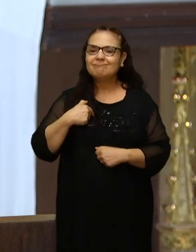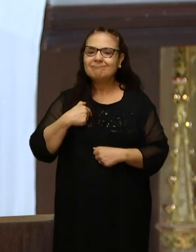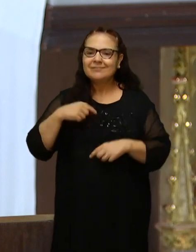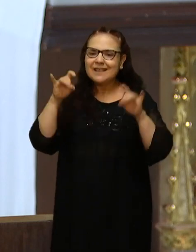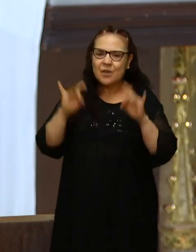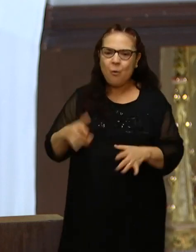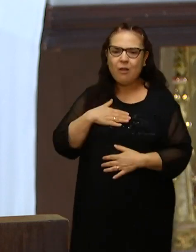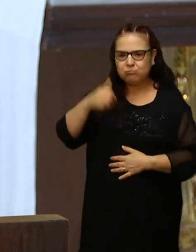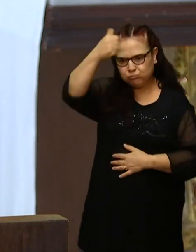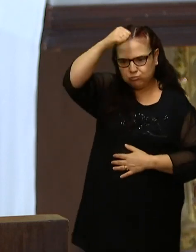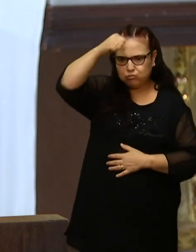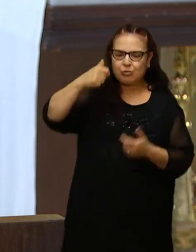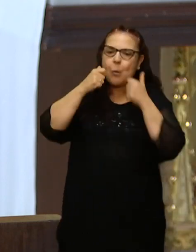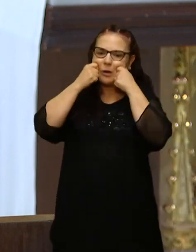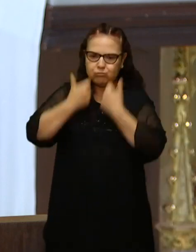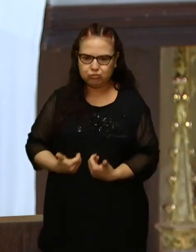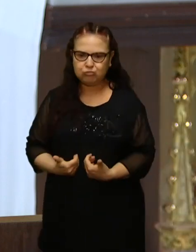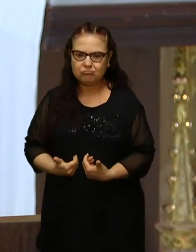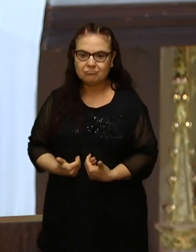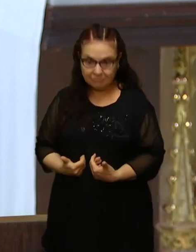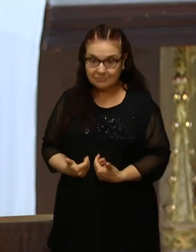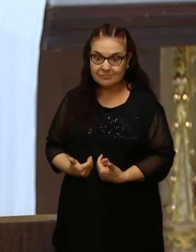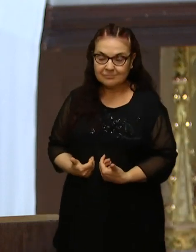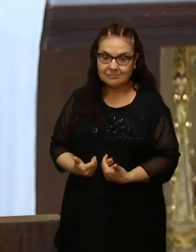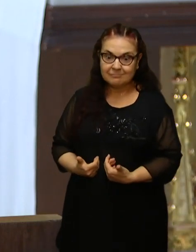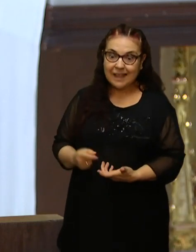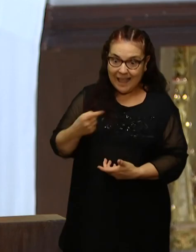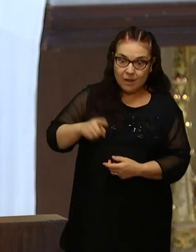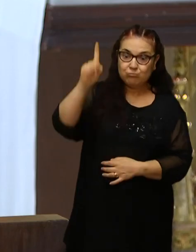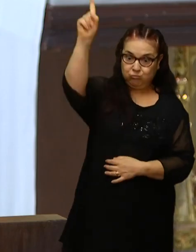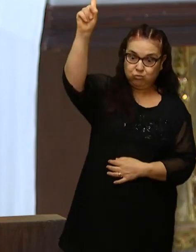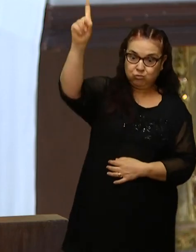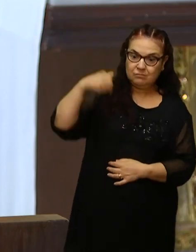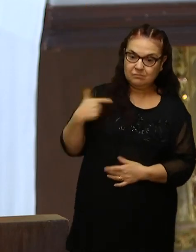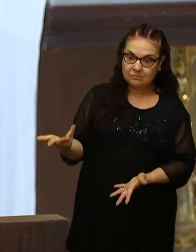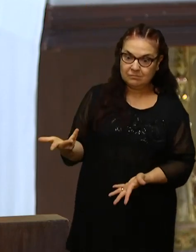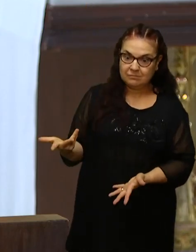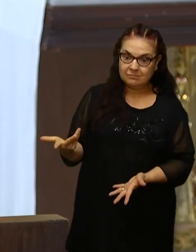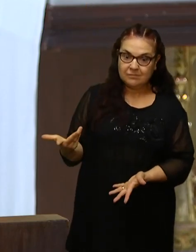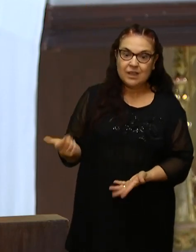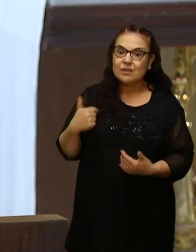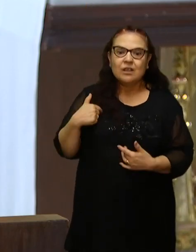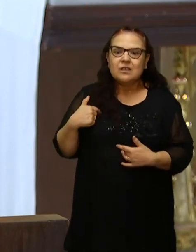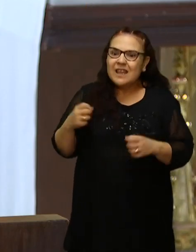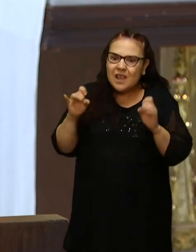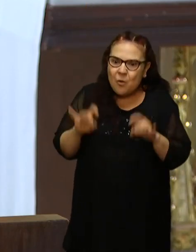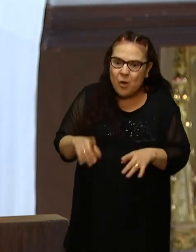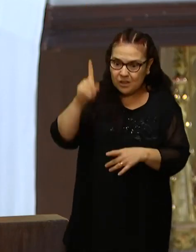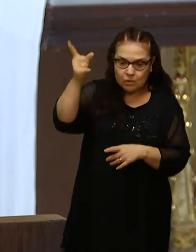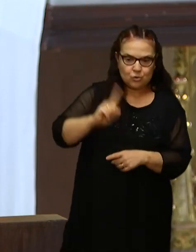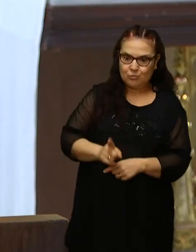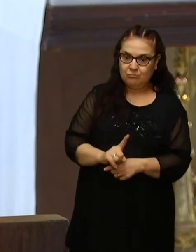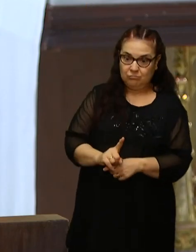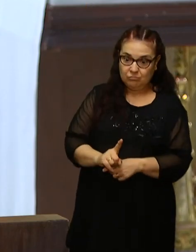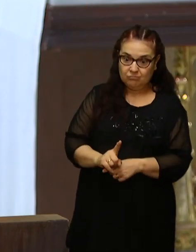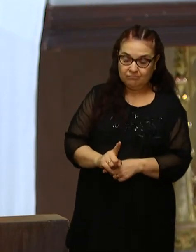Siendo de condición divina, no retuvo ávidamente el ser igual a Dios, que lo